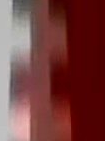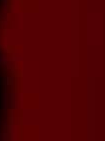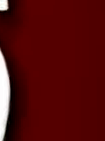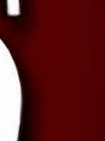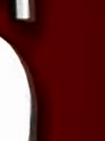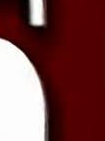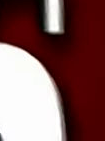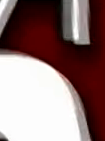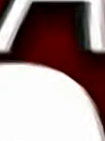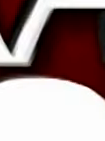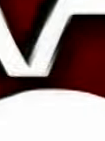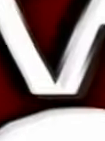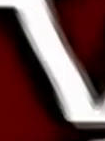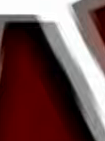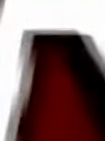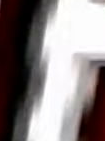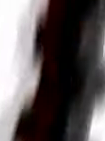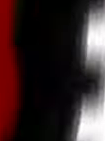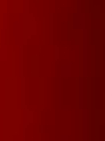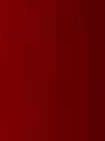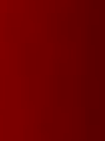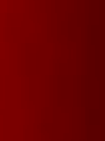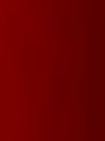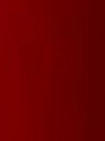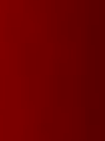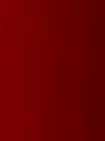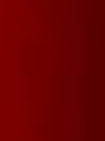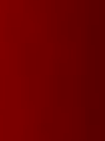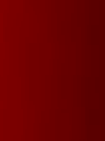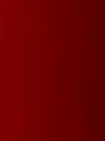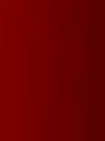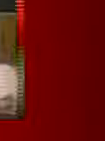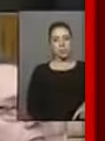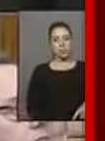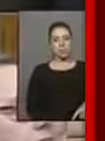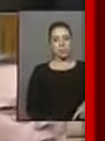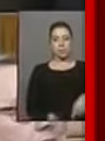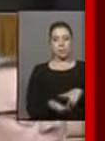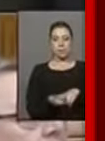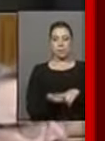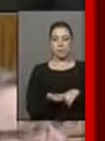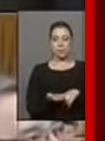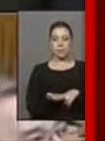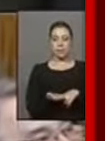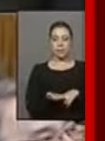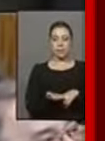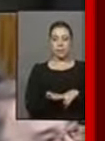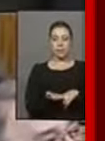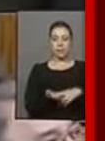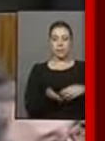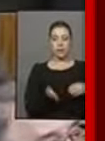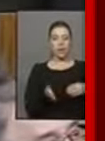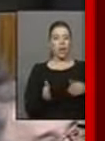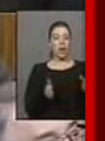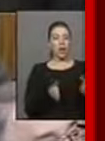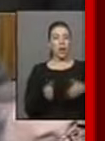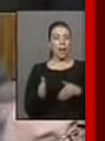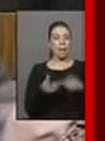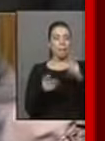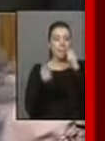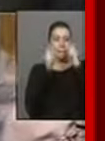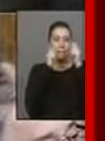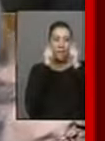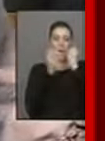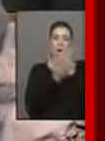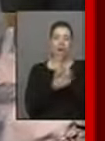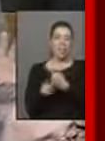Estos son los titulares en Hora 22. Aprueban proyecto para crear programa de seguridad vial en rutas